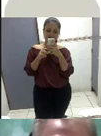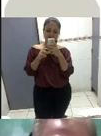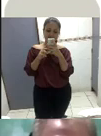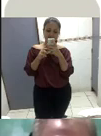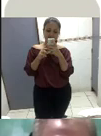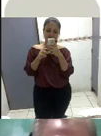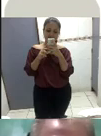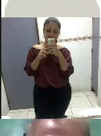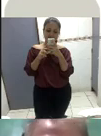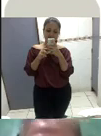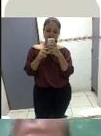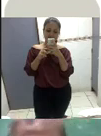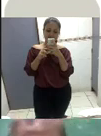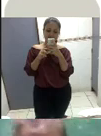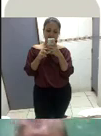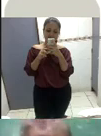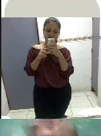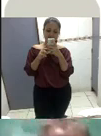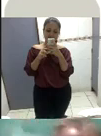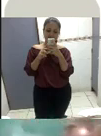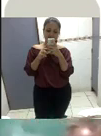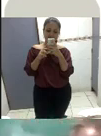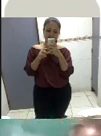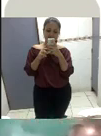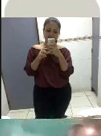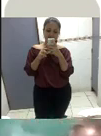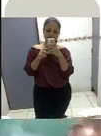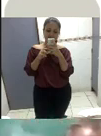¿verdad? Y entre esas,